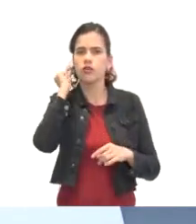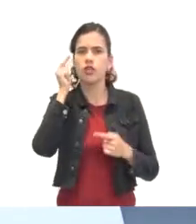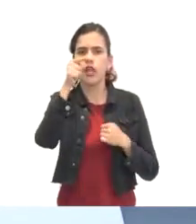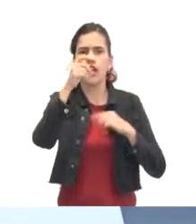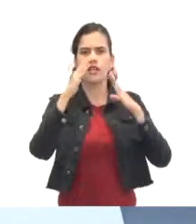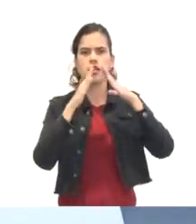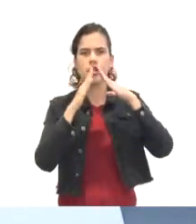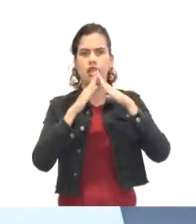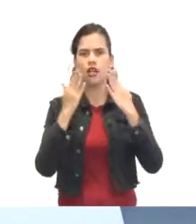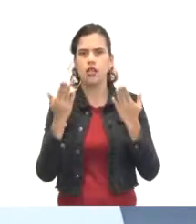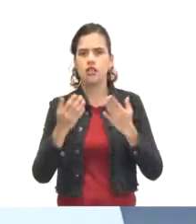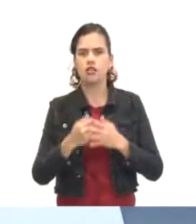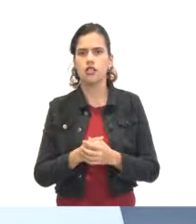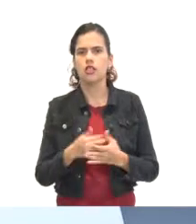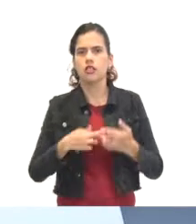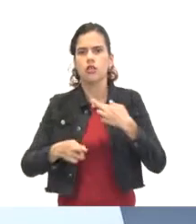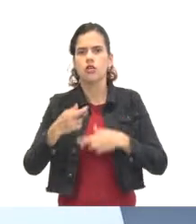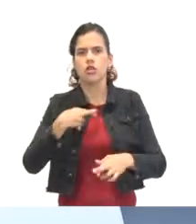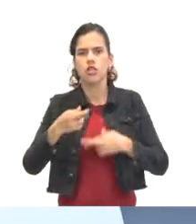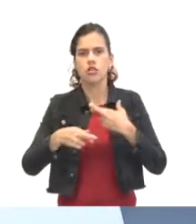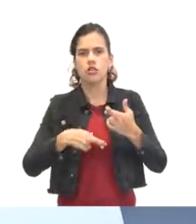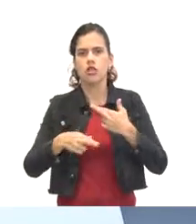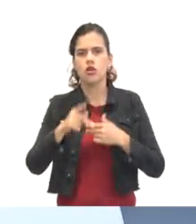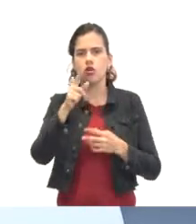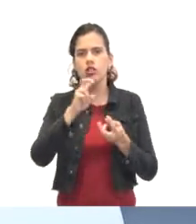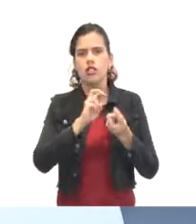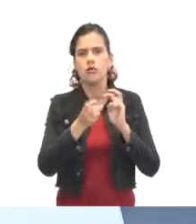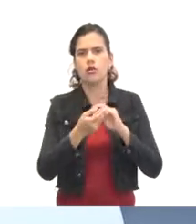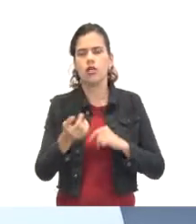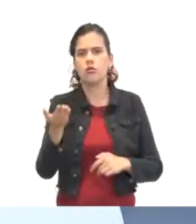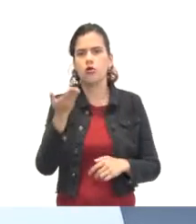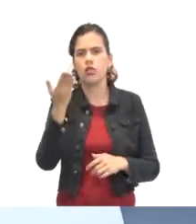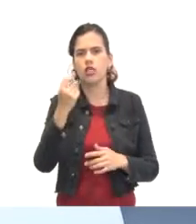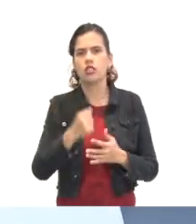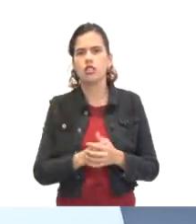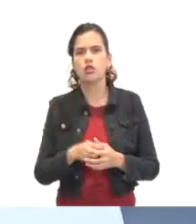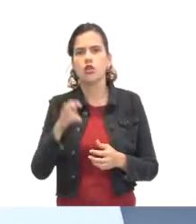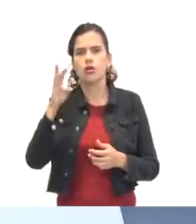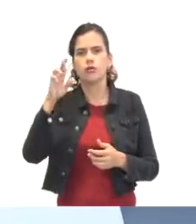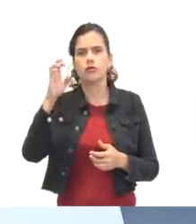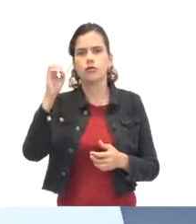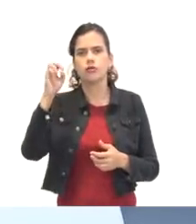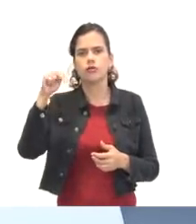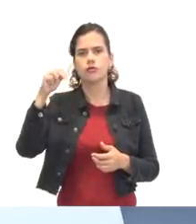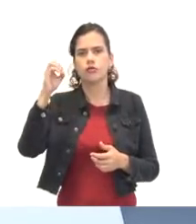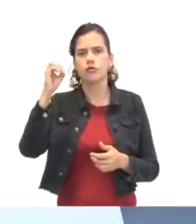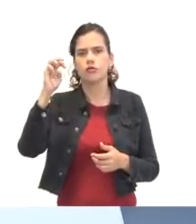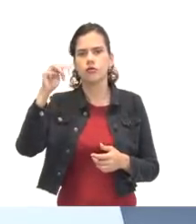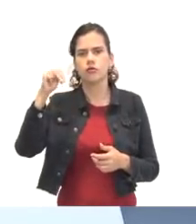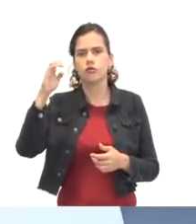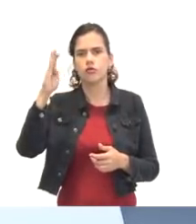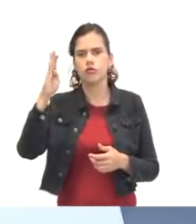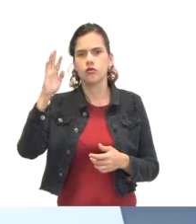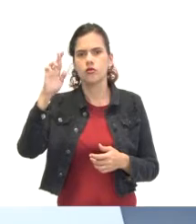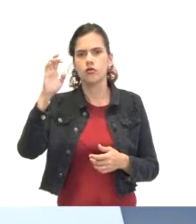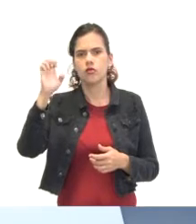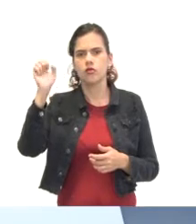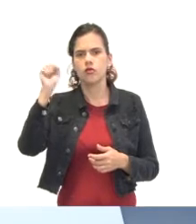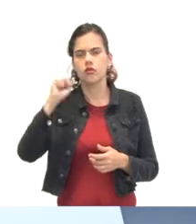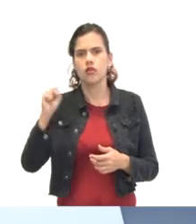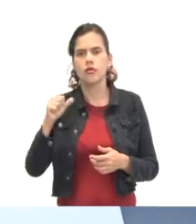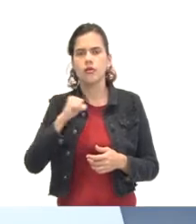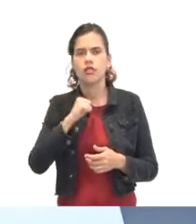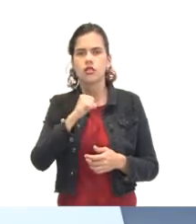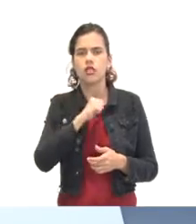en casa, correspondiente a lo que es este tema súper importante, que son los pronombres personales. También los pronombres personales nosotros